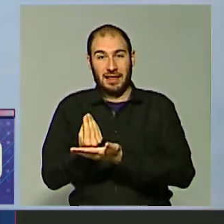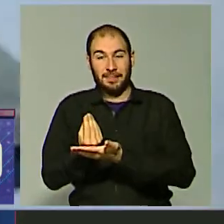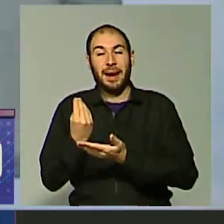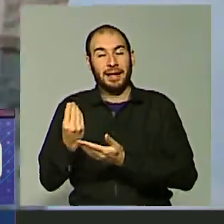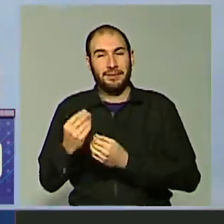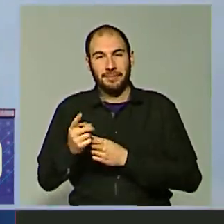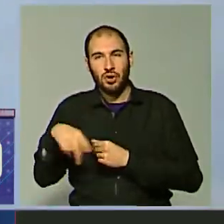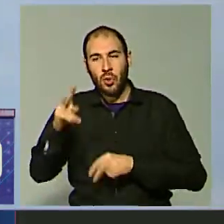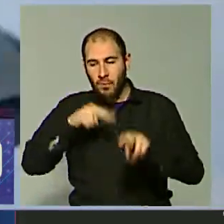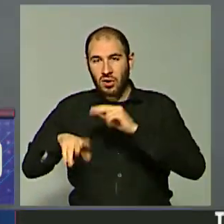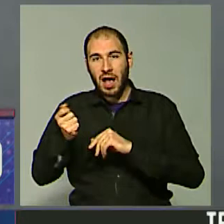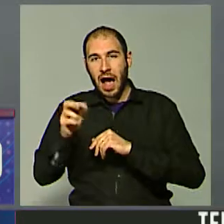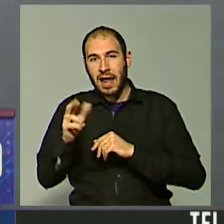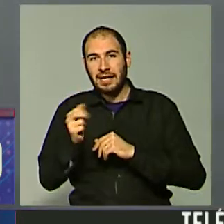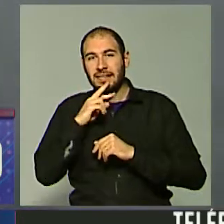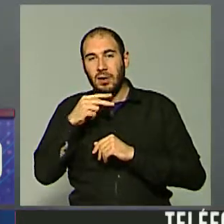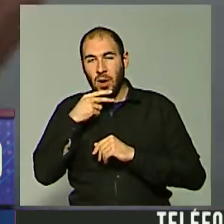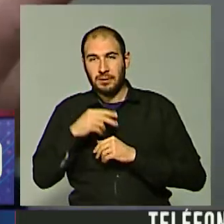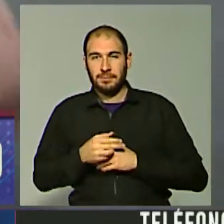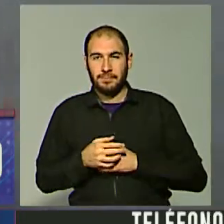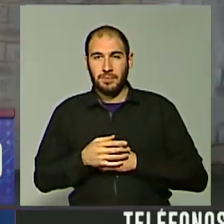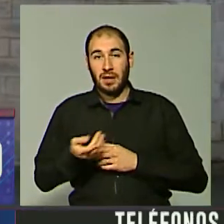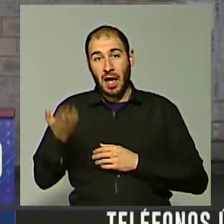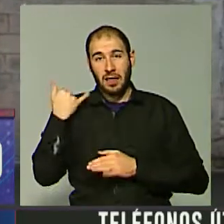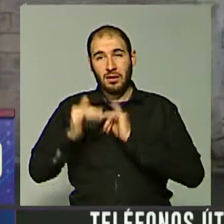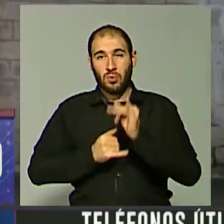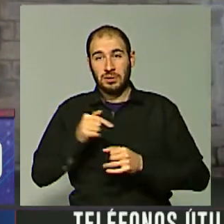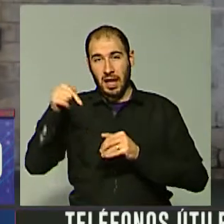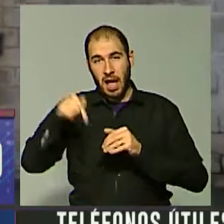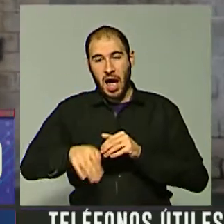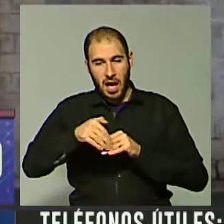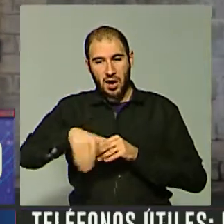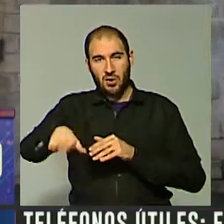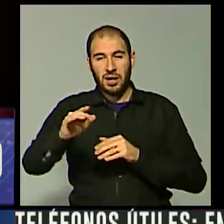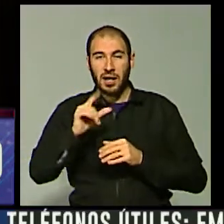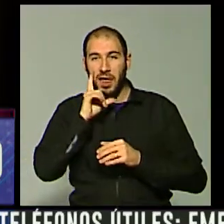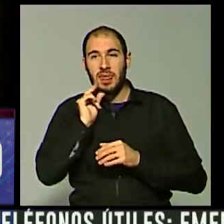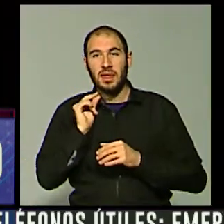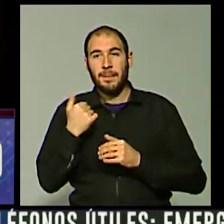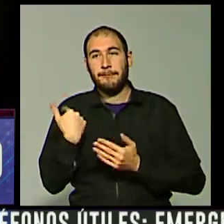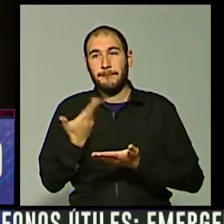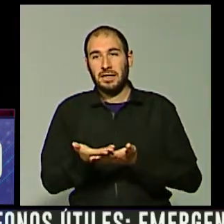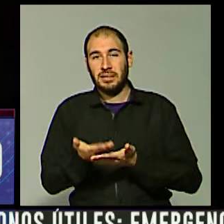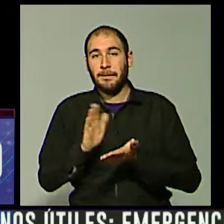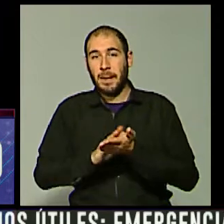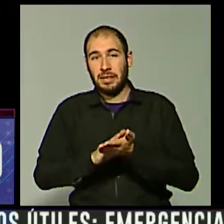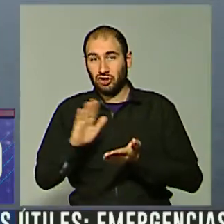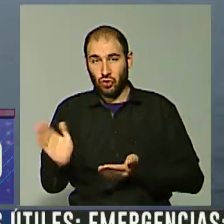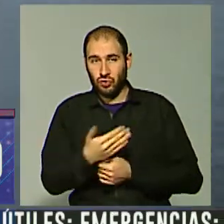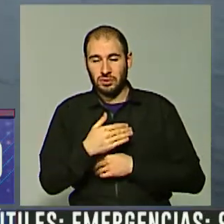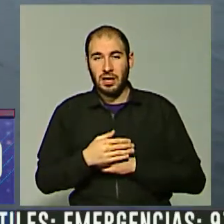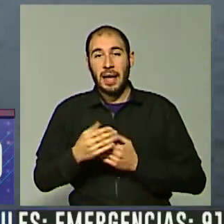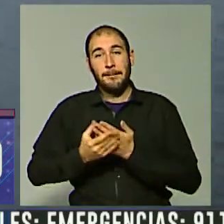para buscar el Lara San Juan. Lo cierto es que, como decíamos, a partir de ahora y de esta jornada en la cual se presentaron todos los documentos,